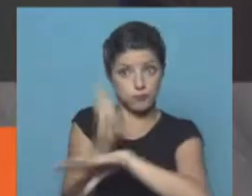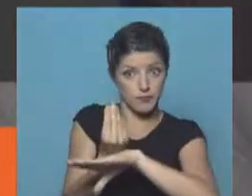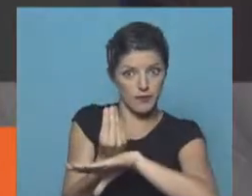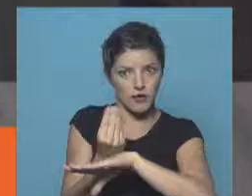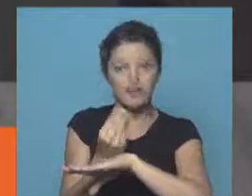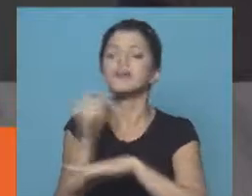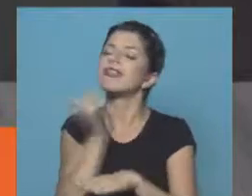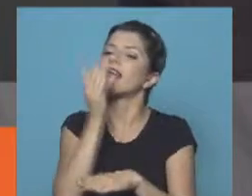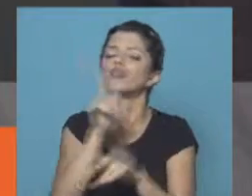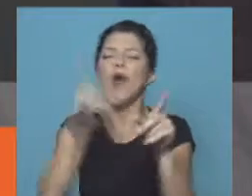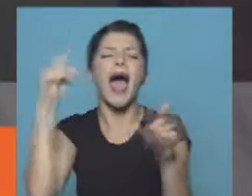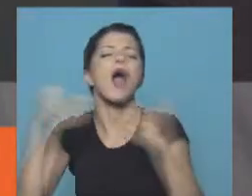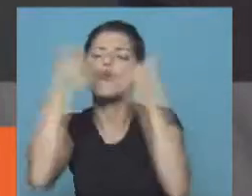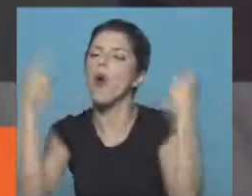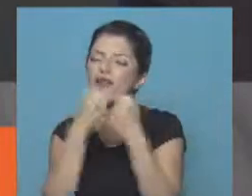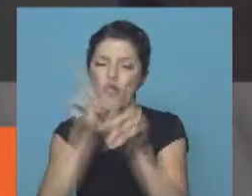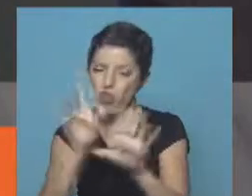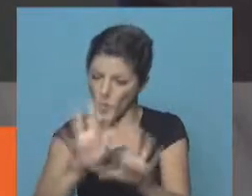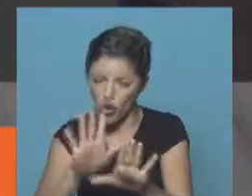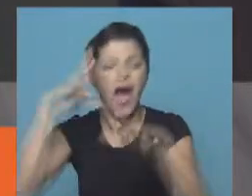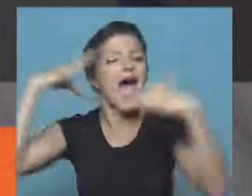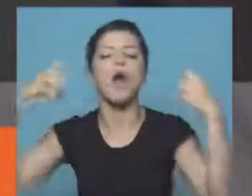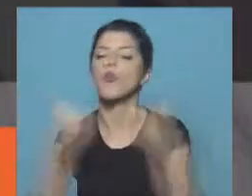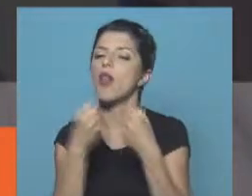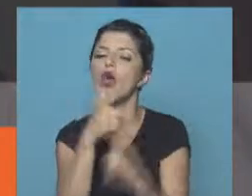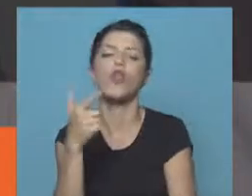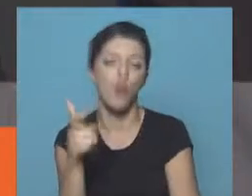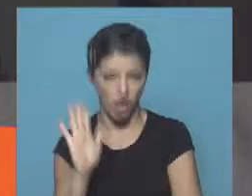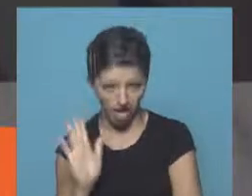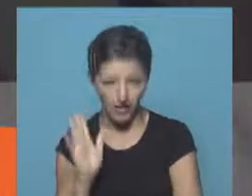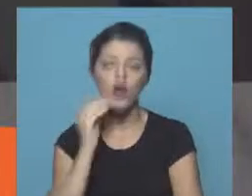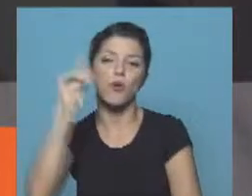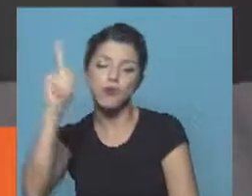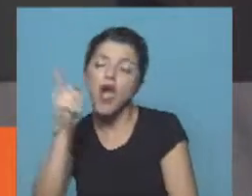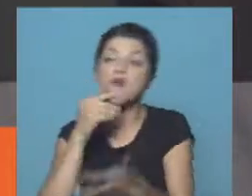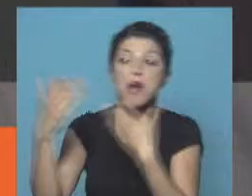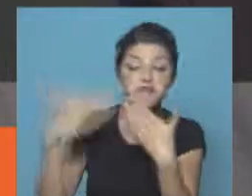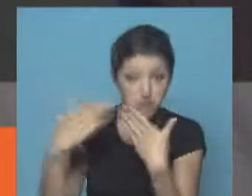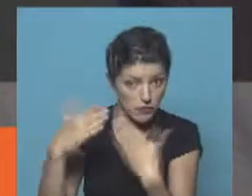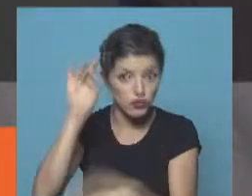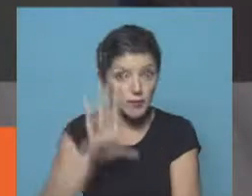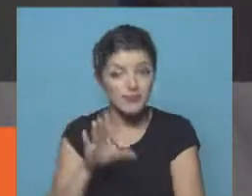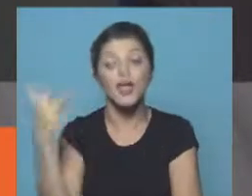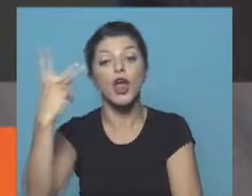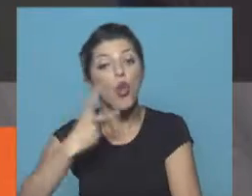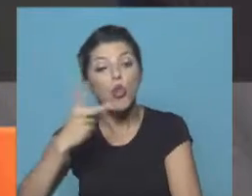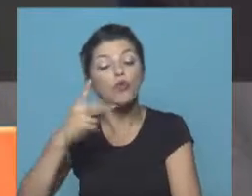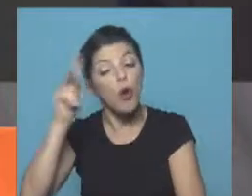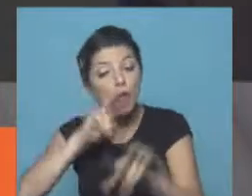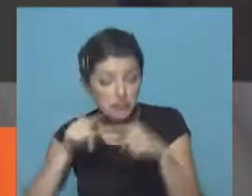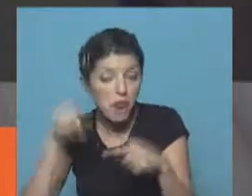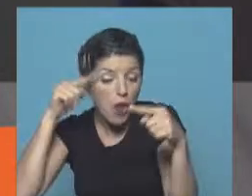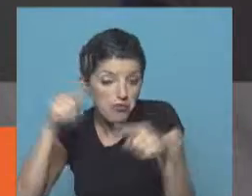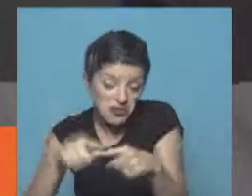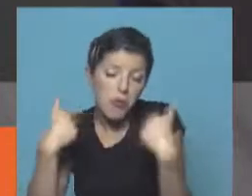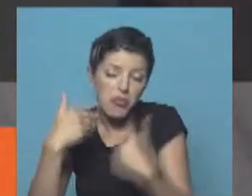acuerdo, hubo una confusión respecto a eso, no hubo ningún acuerdo con el Reino Unido, una declaración conjunta, expresando esto, la vocación de hablar de muchísimos